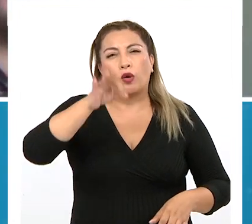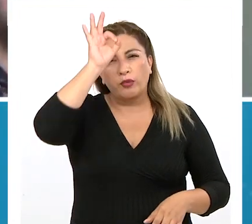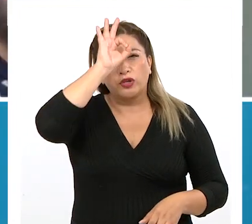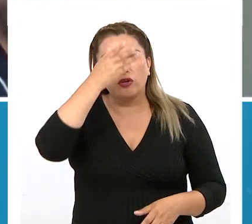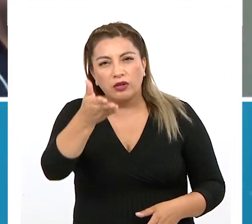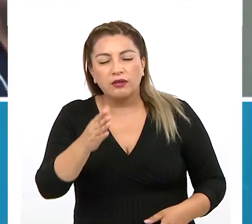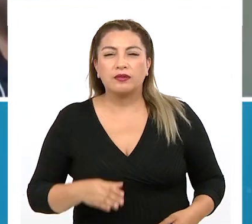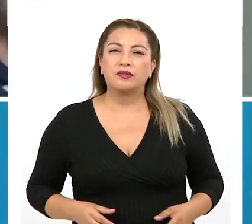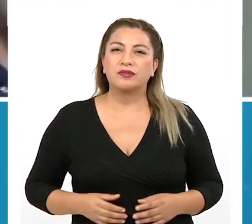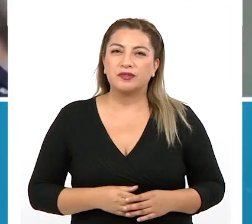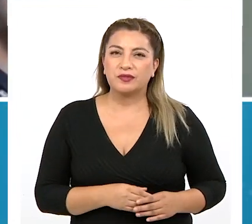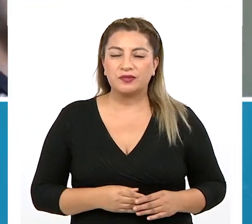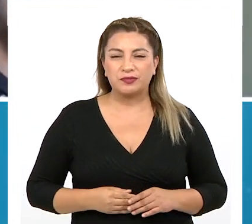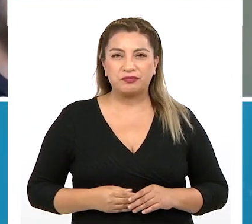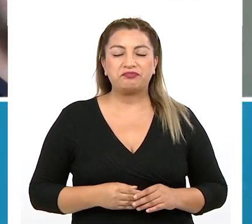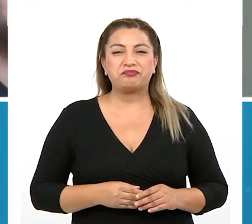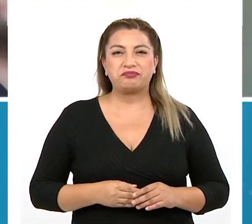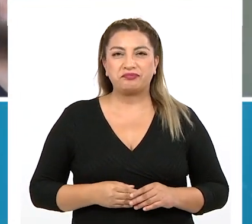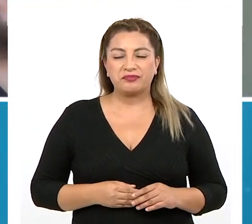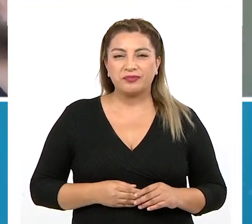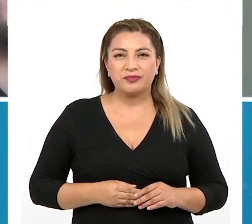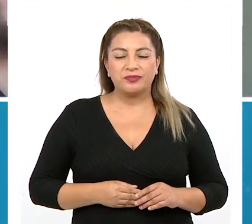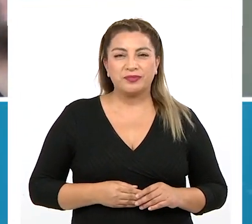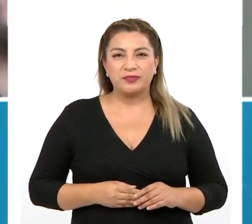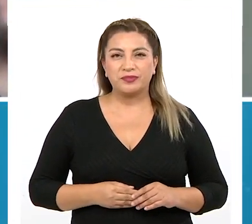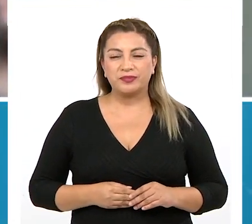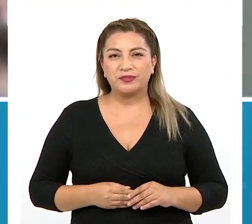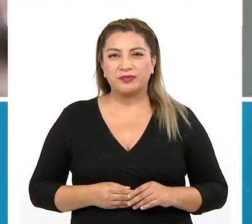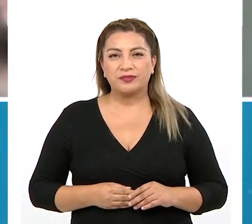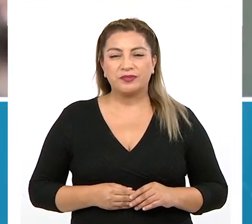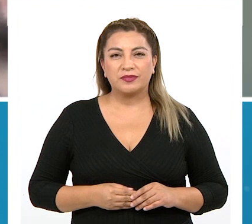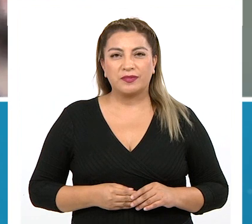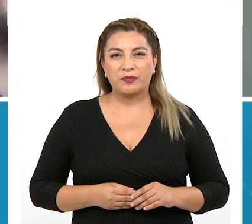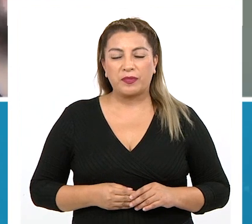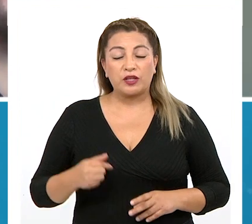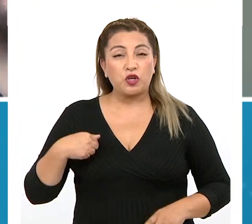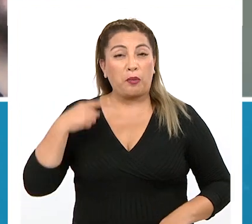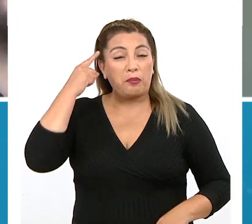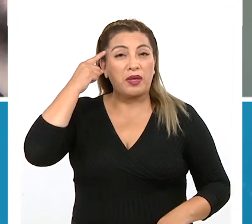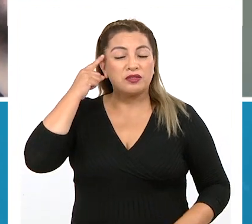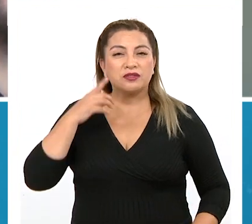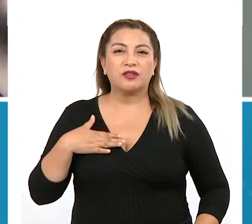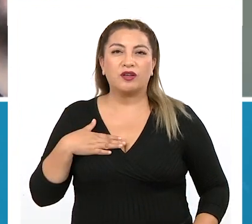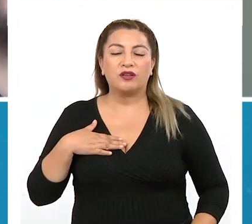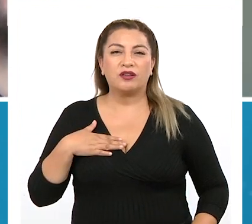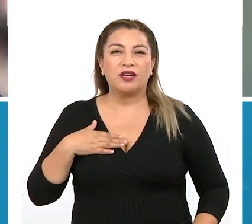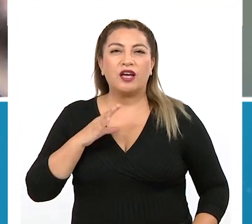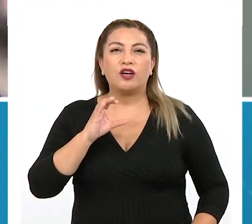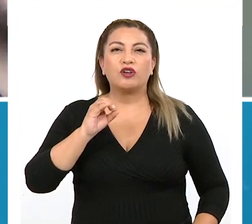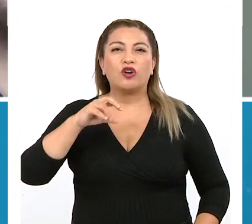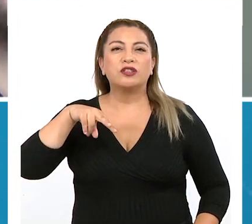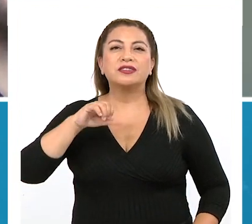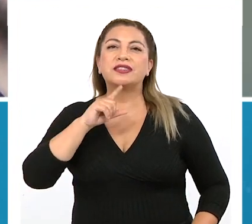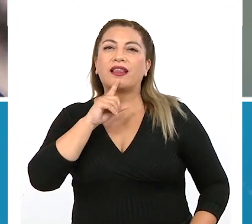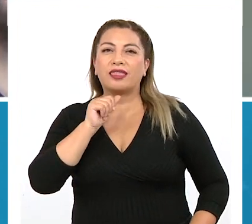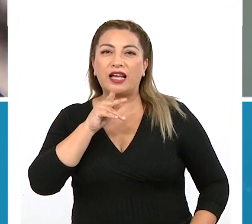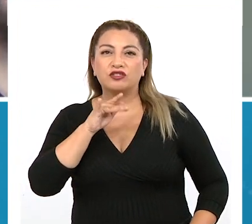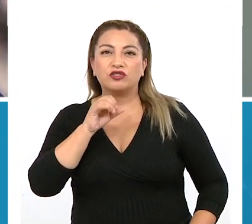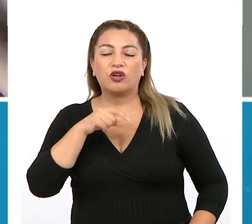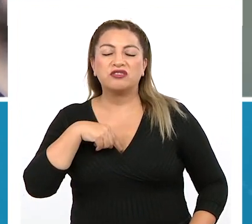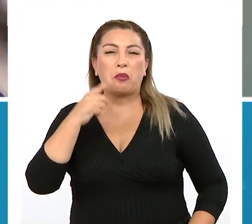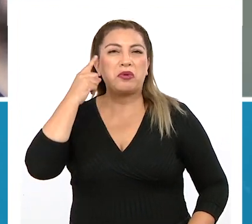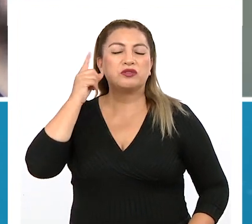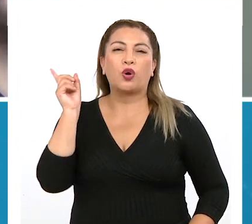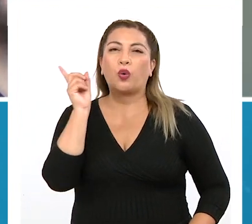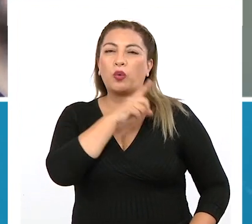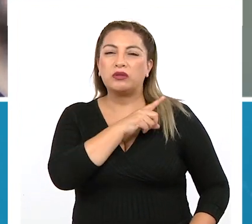situación. Bueno, me parece que estamos en en la continuidad del final de la concertación. Y básicamente